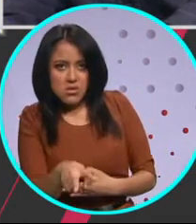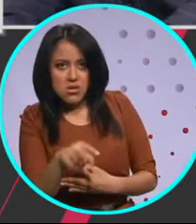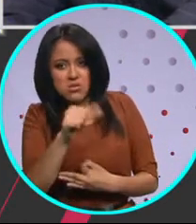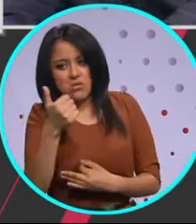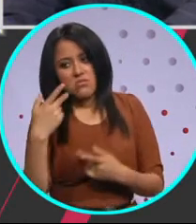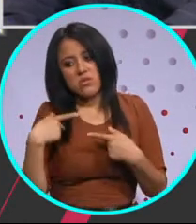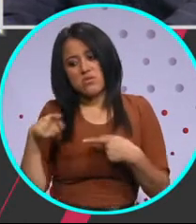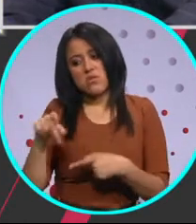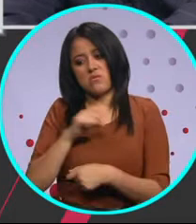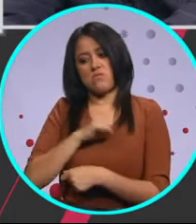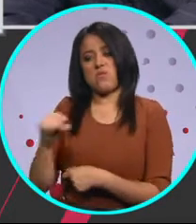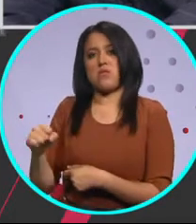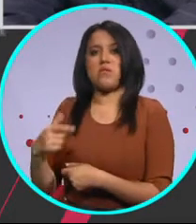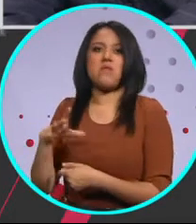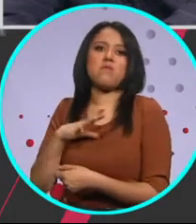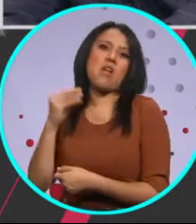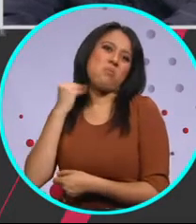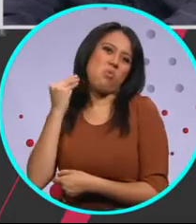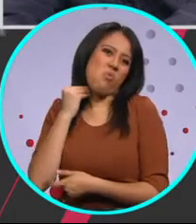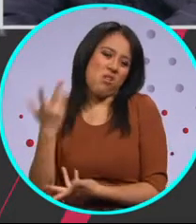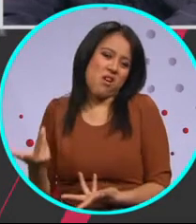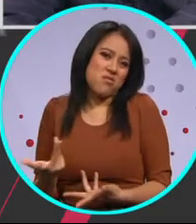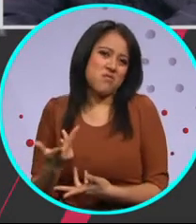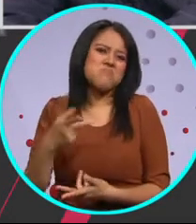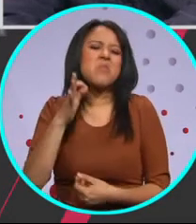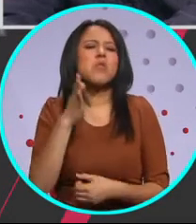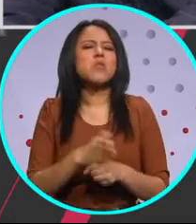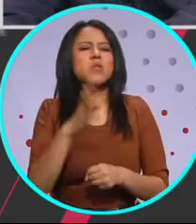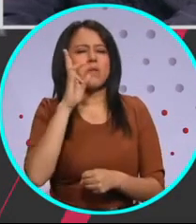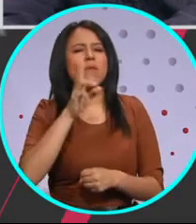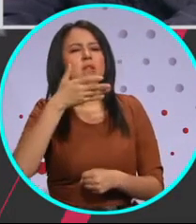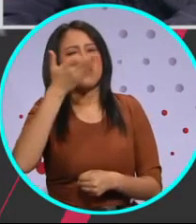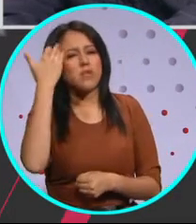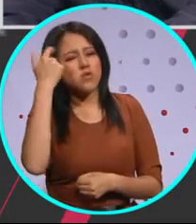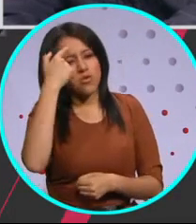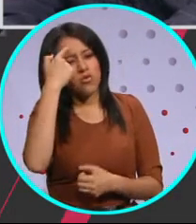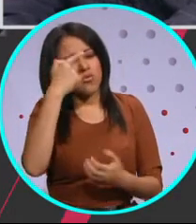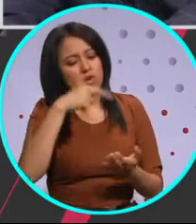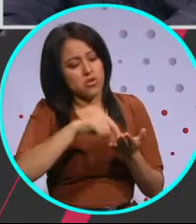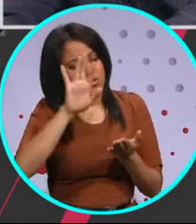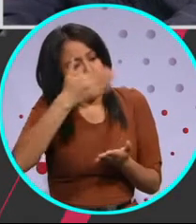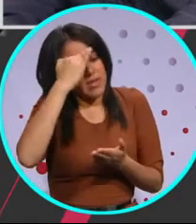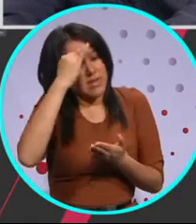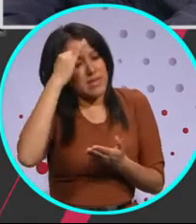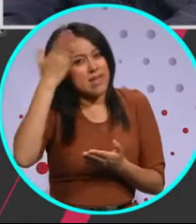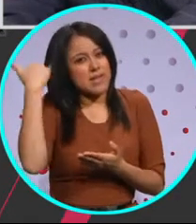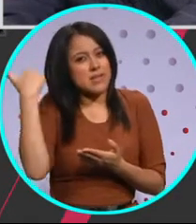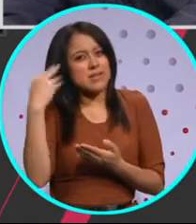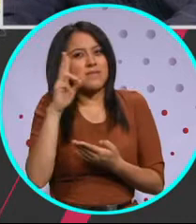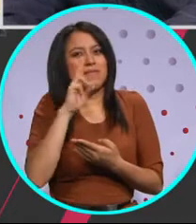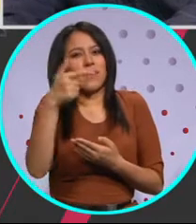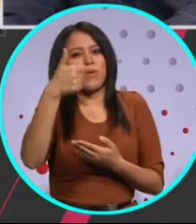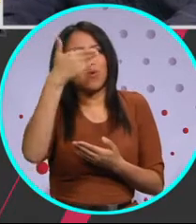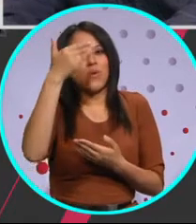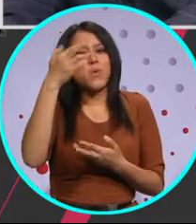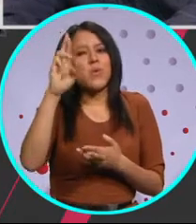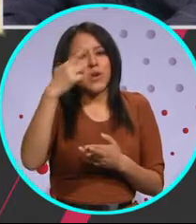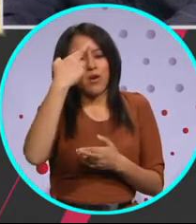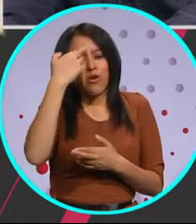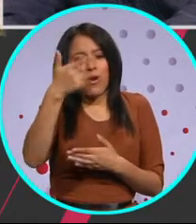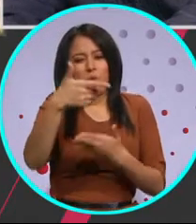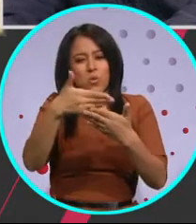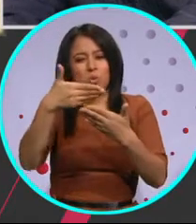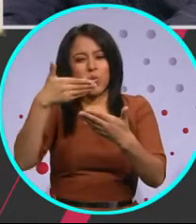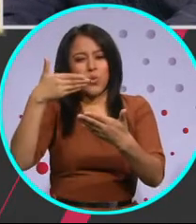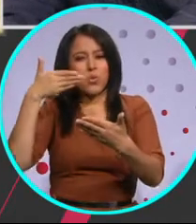un malandrín que traía abogados y demás pero te ha tocado una época lo pensaba el otro día riendo trayectoria una época muy buenas